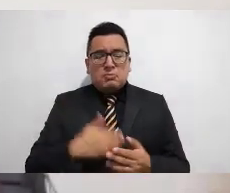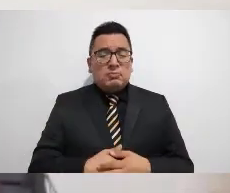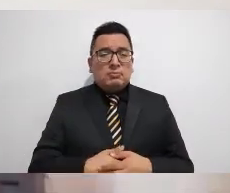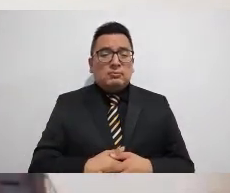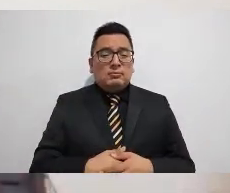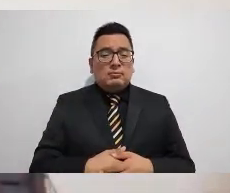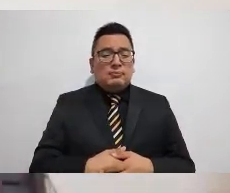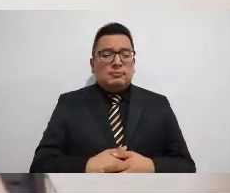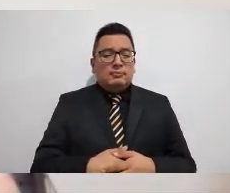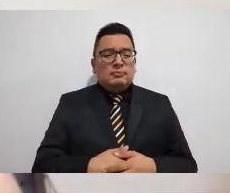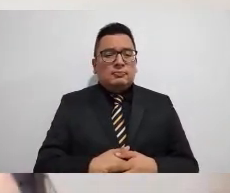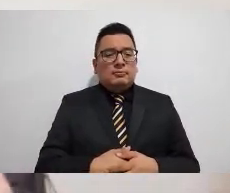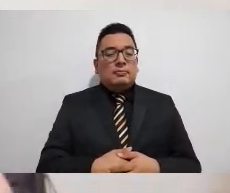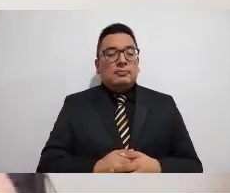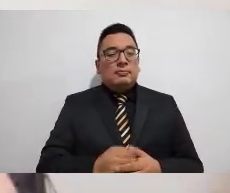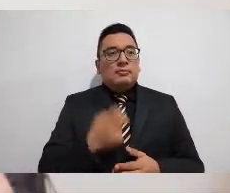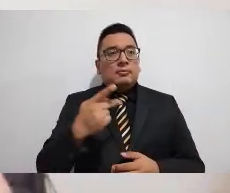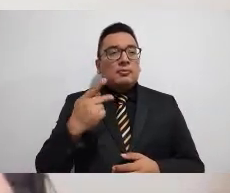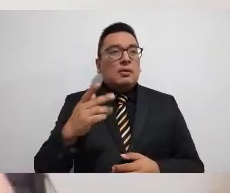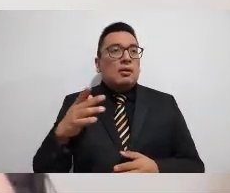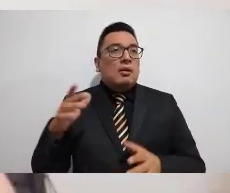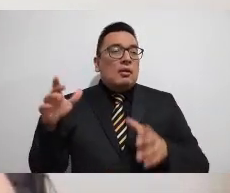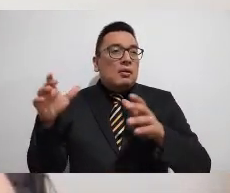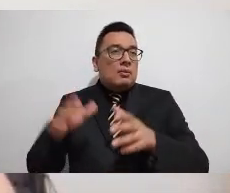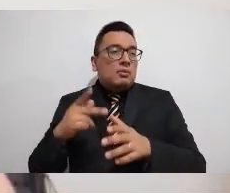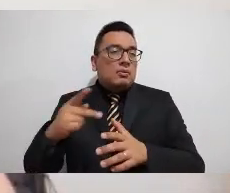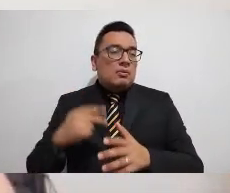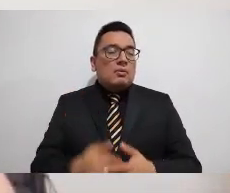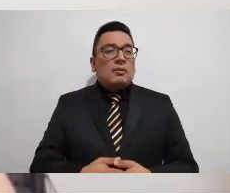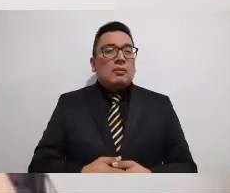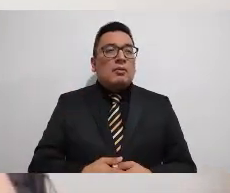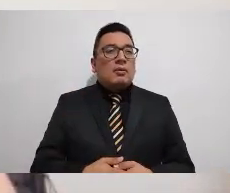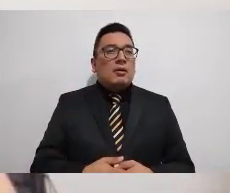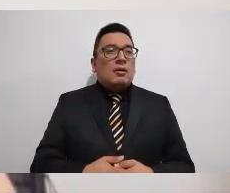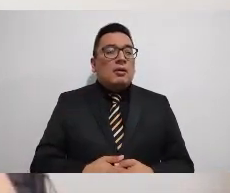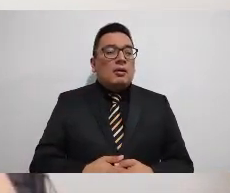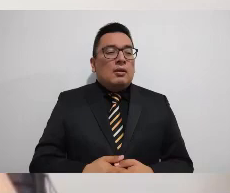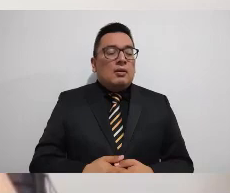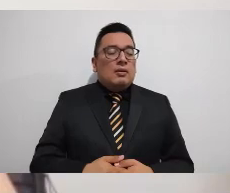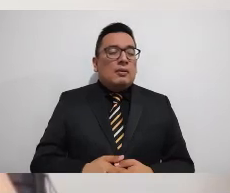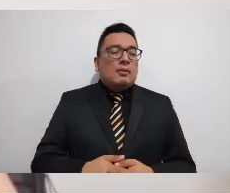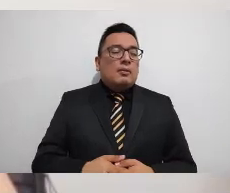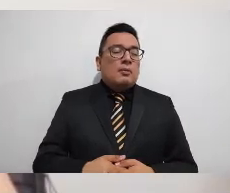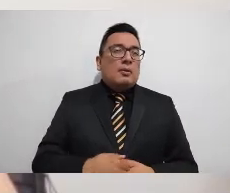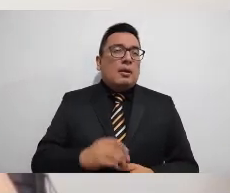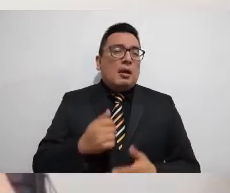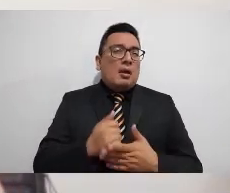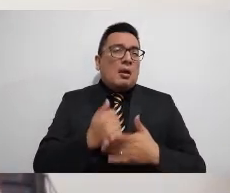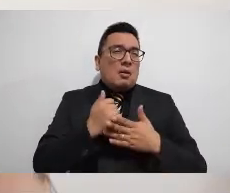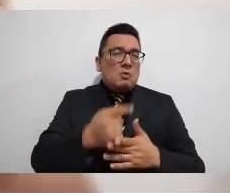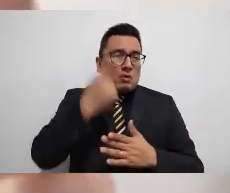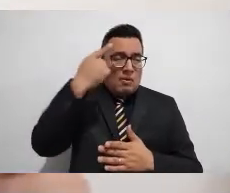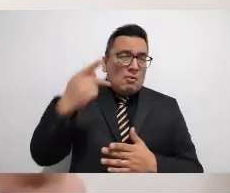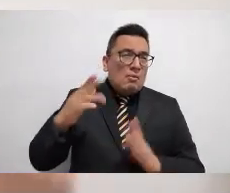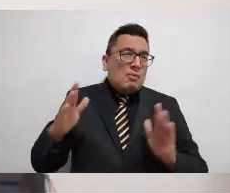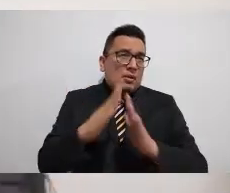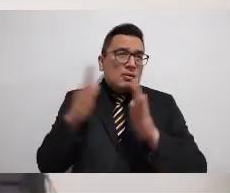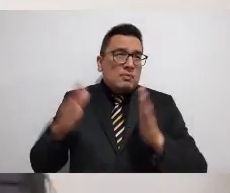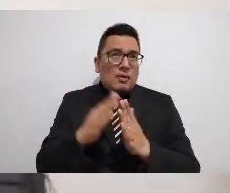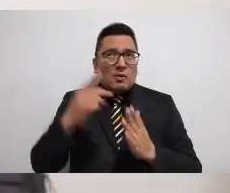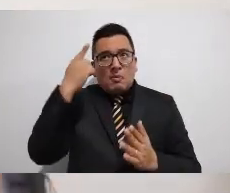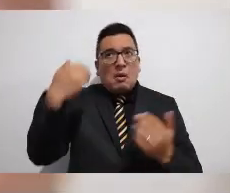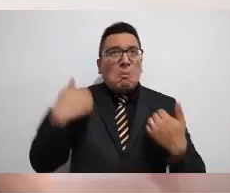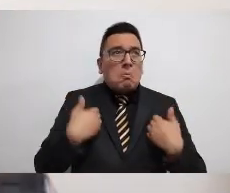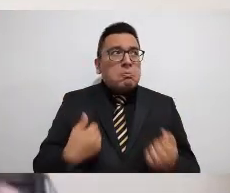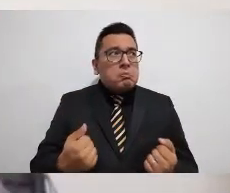otros estados. Entonces, esta organización permite también que, pues que participen, que